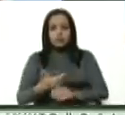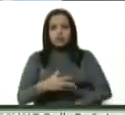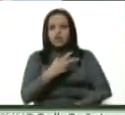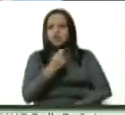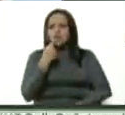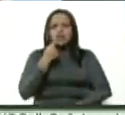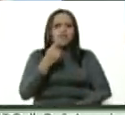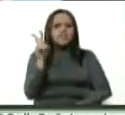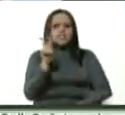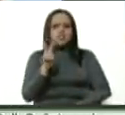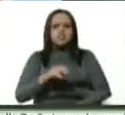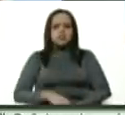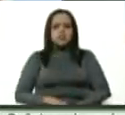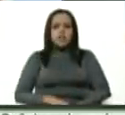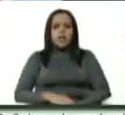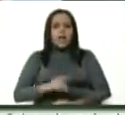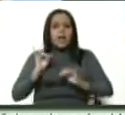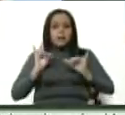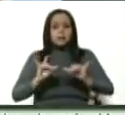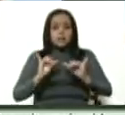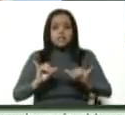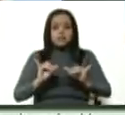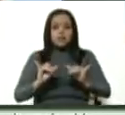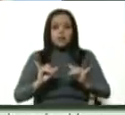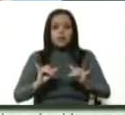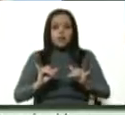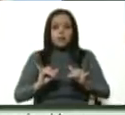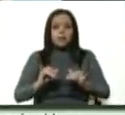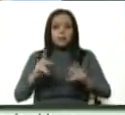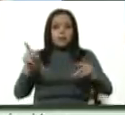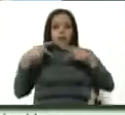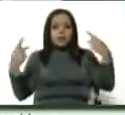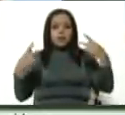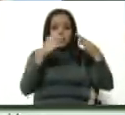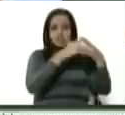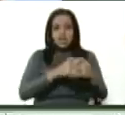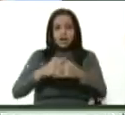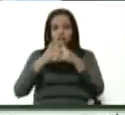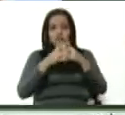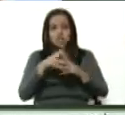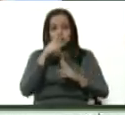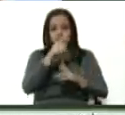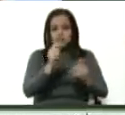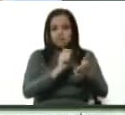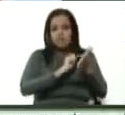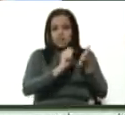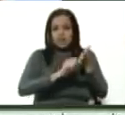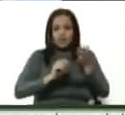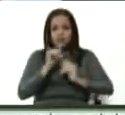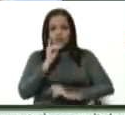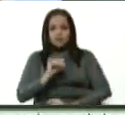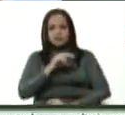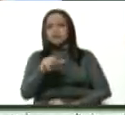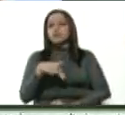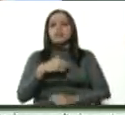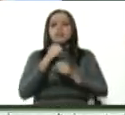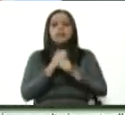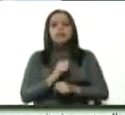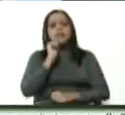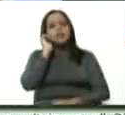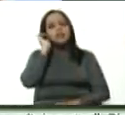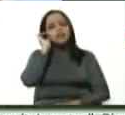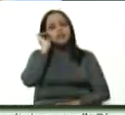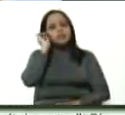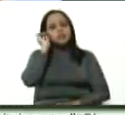diga Venezuela, lo publicó el Wall Street Journal en los Estados Unidos, de manera que nosotros esperamos allí también que se